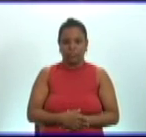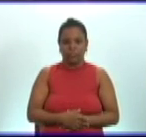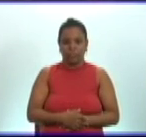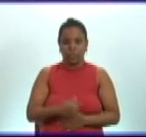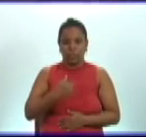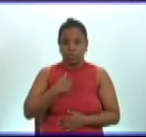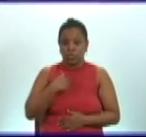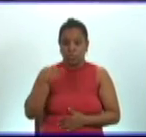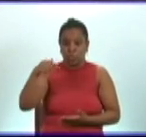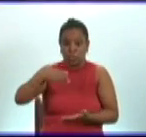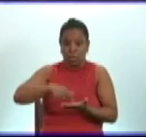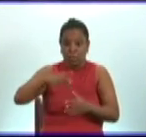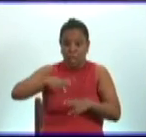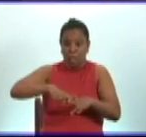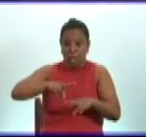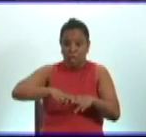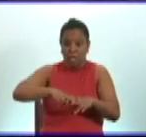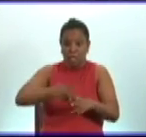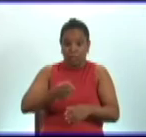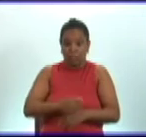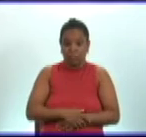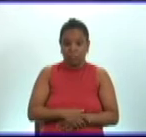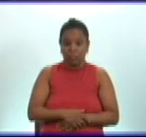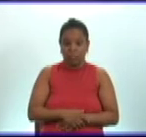si yo no estaba en La Habana,